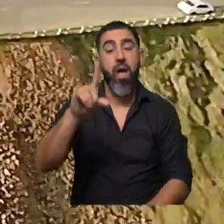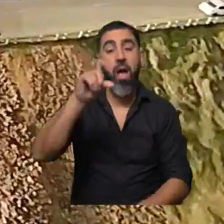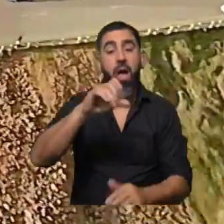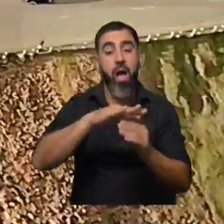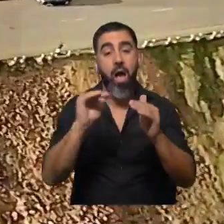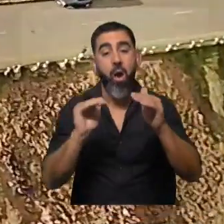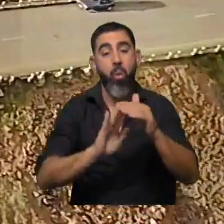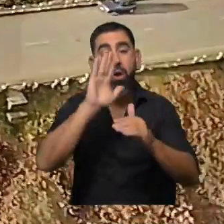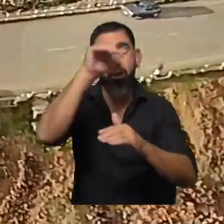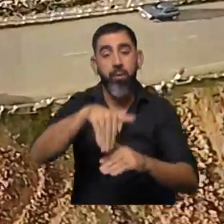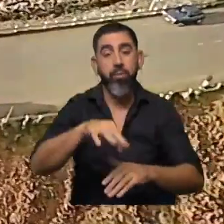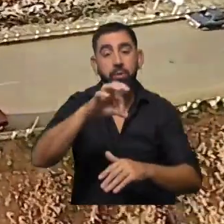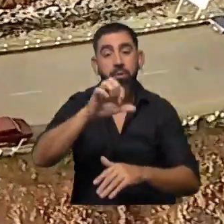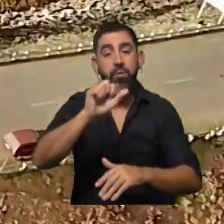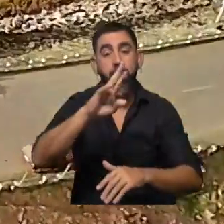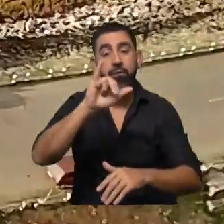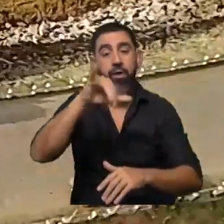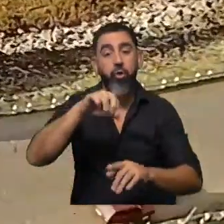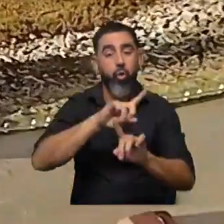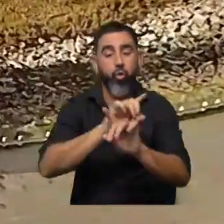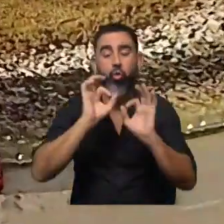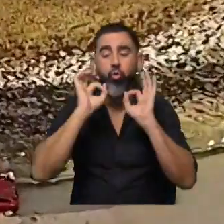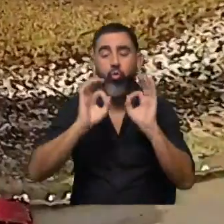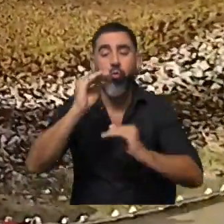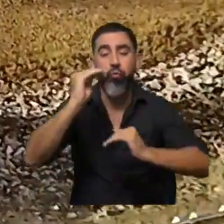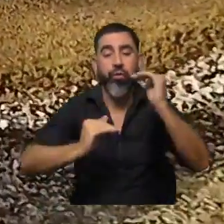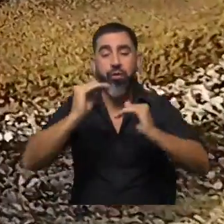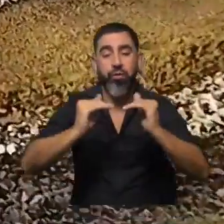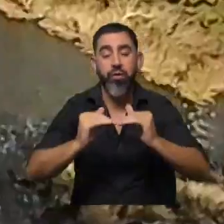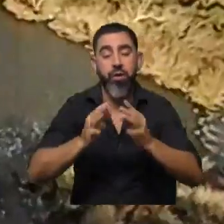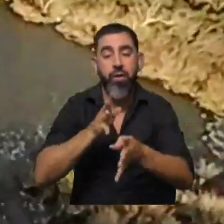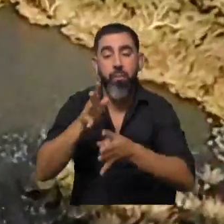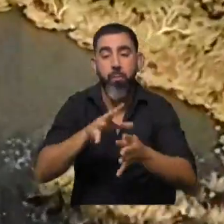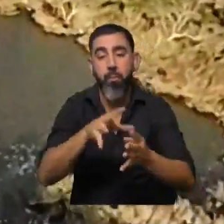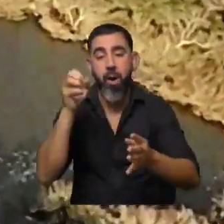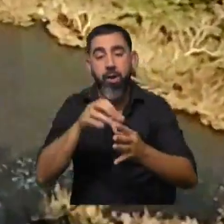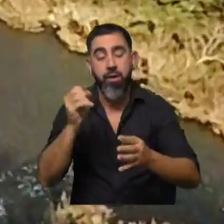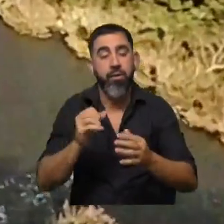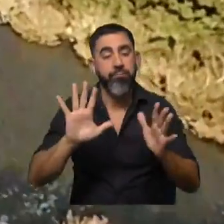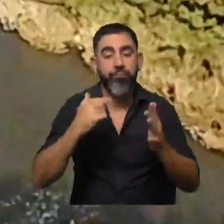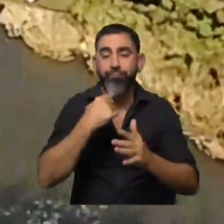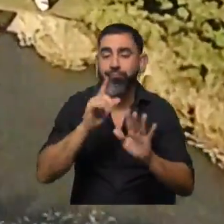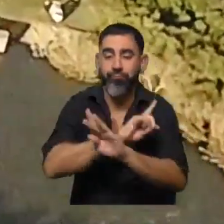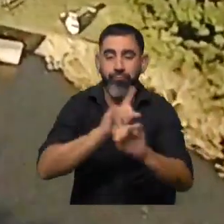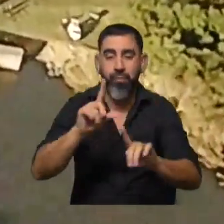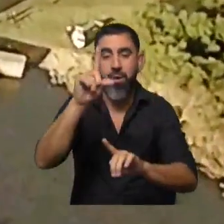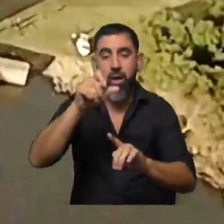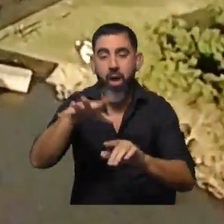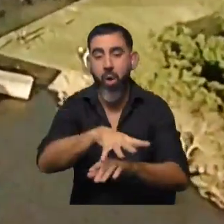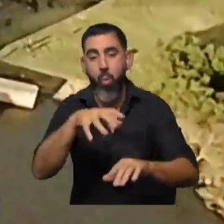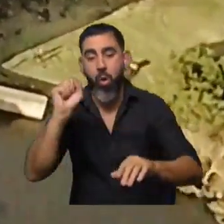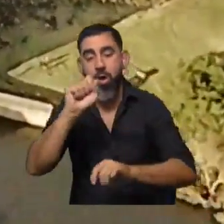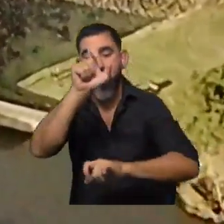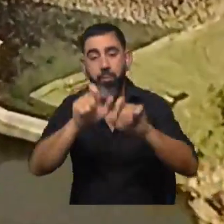Almacenada en la represa de Paso Severino ya no alcanza a los niveles de las válvulas de toma de agua, por lo que ya no se alimenta desde allí a